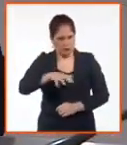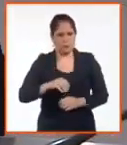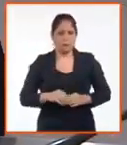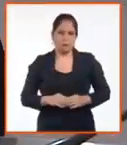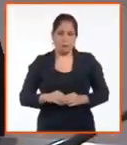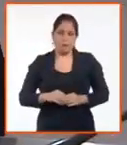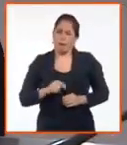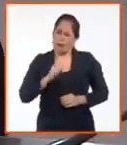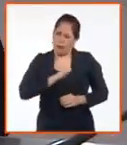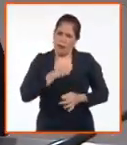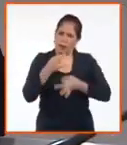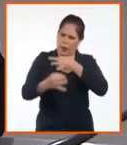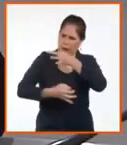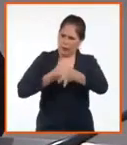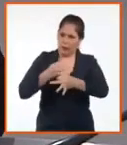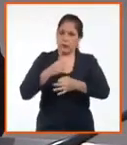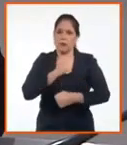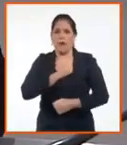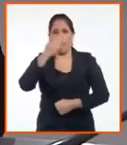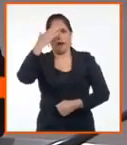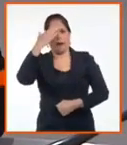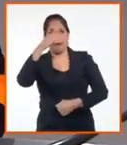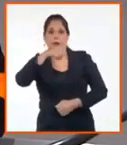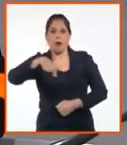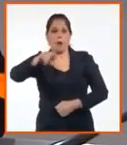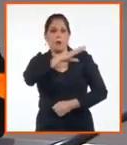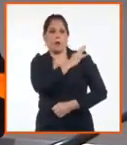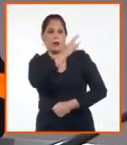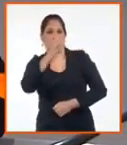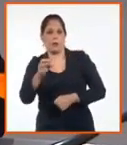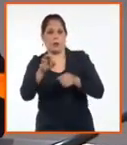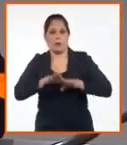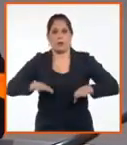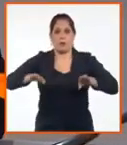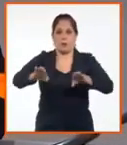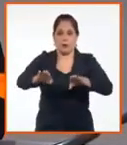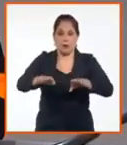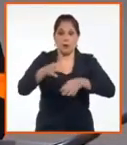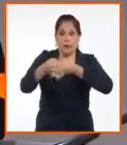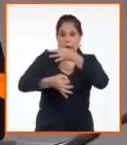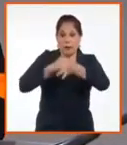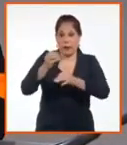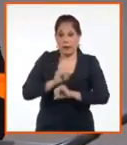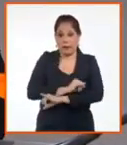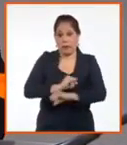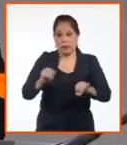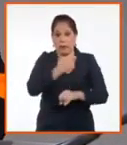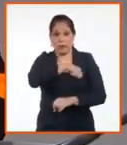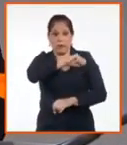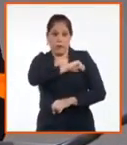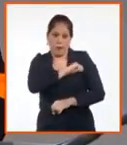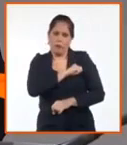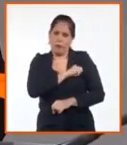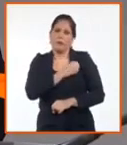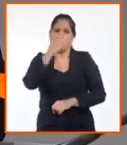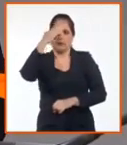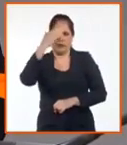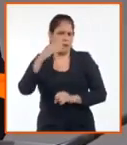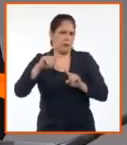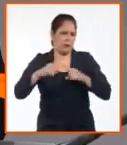quisiera agradecer una vez más por la oportunidad de utilizar este espacio para informar a nuestro pueblo en este caso sobre